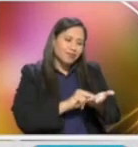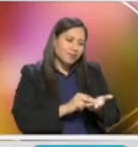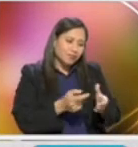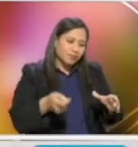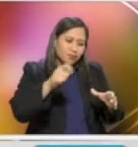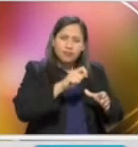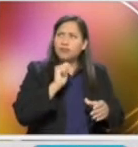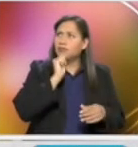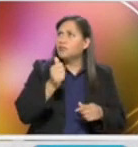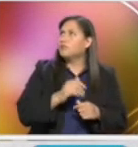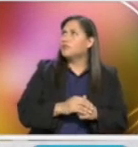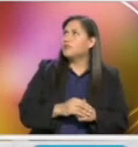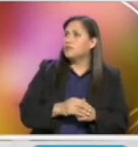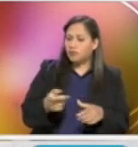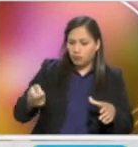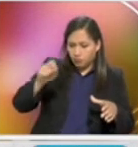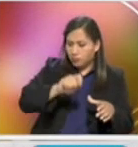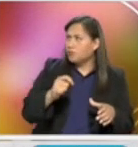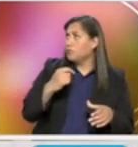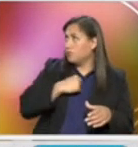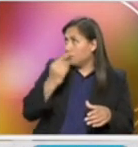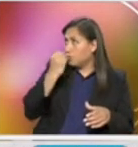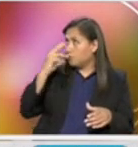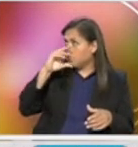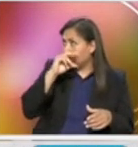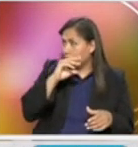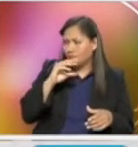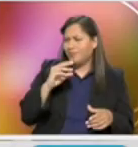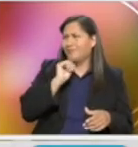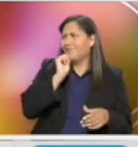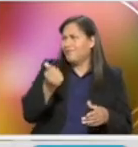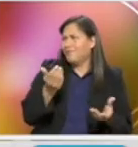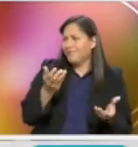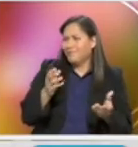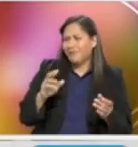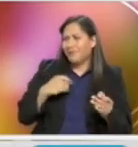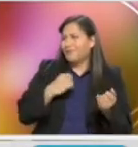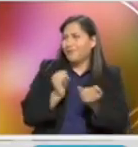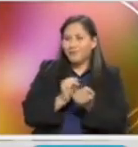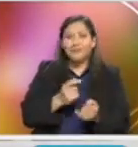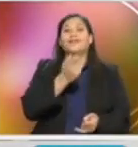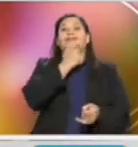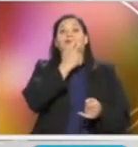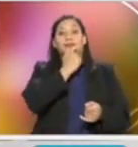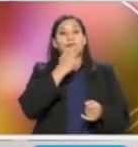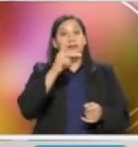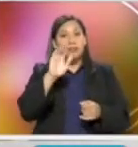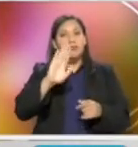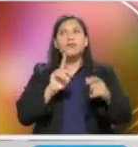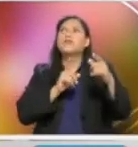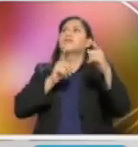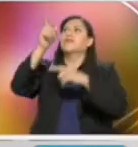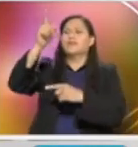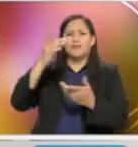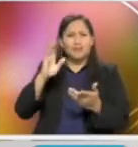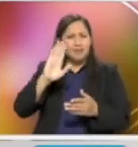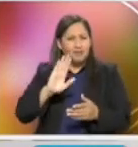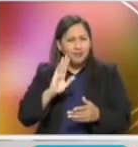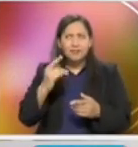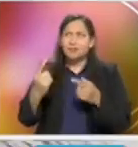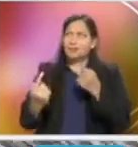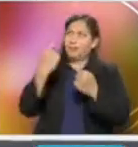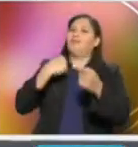dice, no, pues yo tampoco me los como. Entonces tenía, pero digo, sí, te ríes mucho, pero era terrible, ¿no? Y